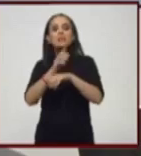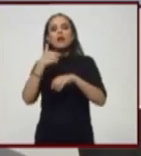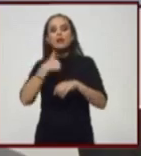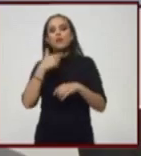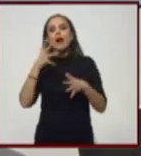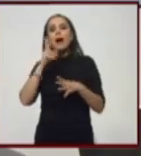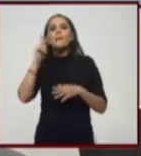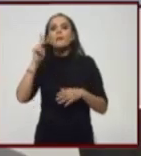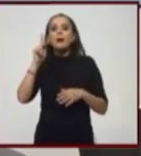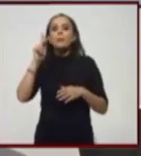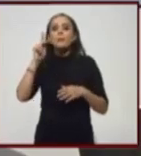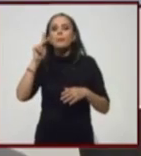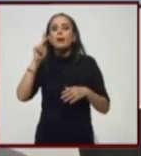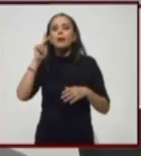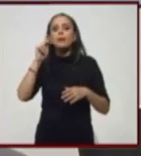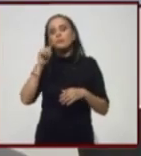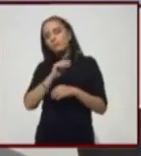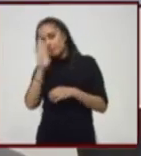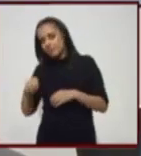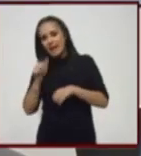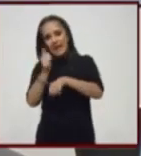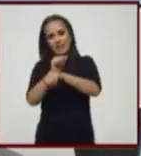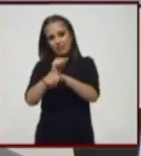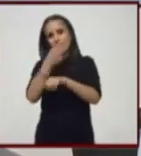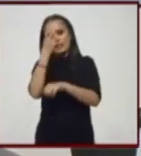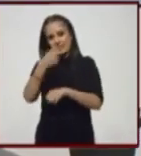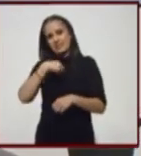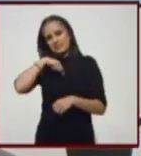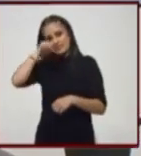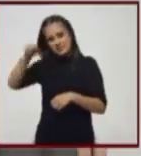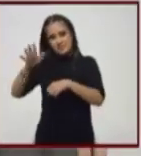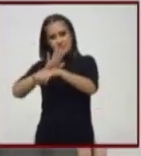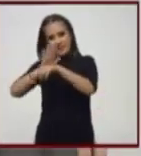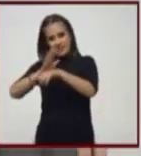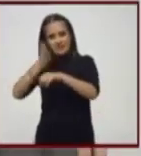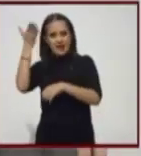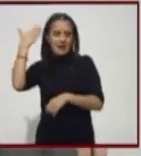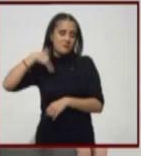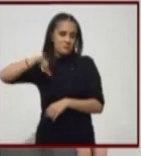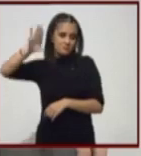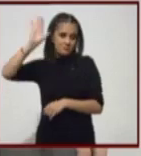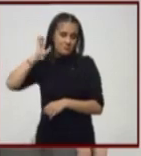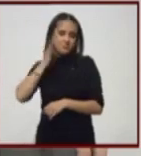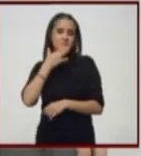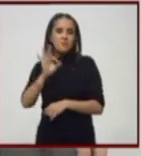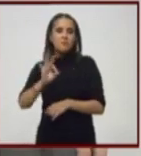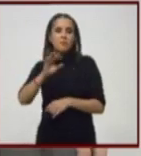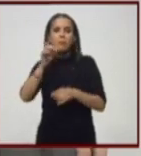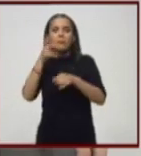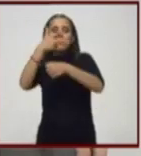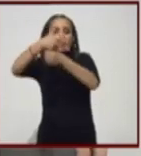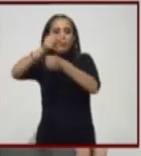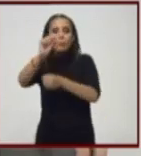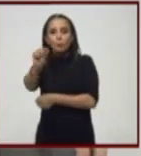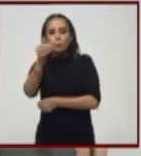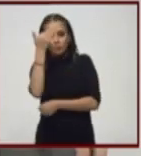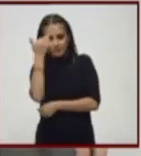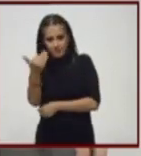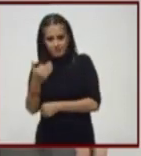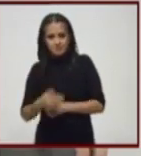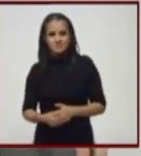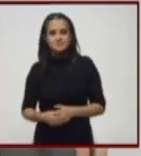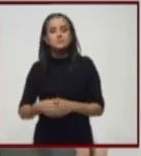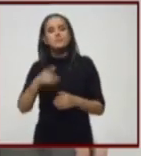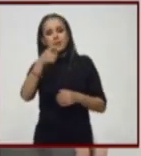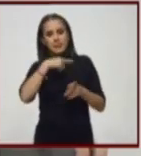mario armario que si además yo le tengo un aprecio personal mira lo que vamos hacer es si te parece para que veamos algo y nos cuentes si